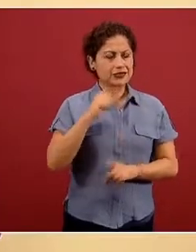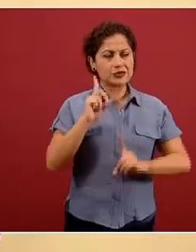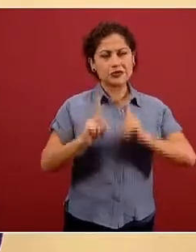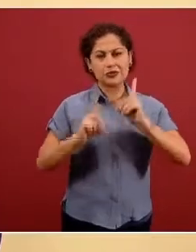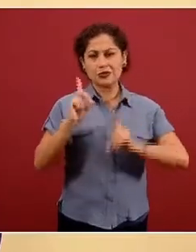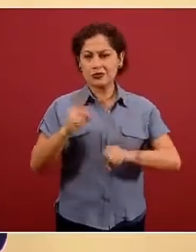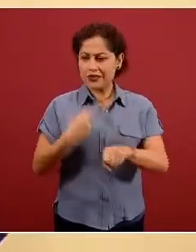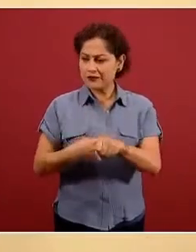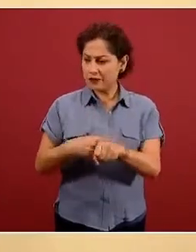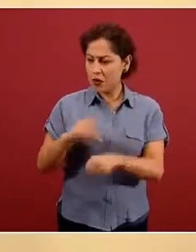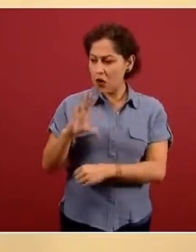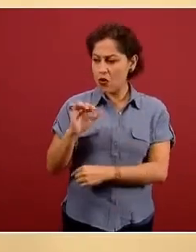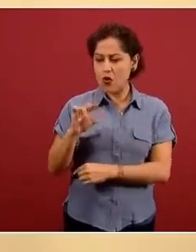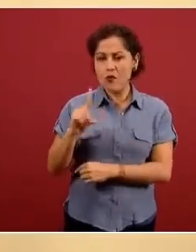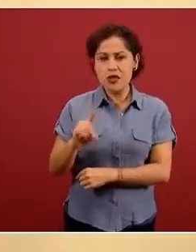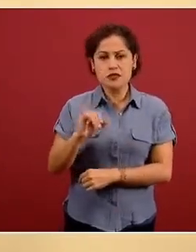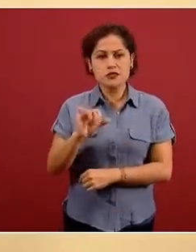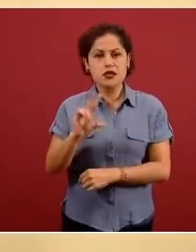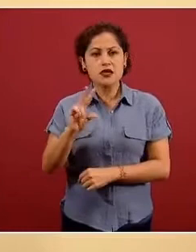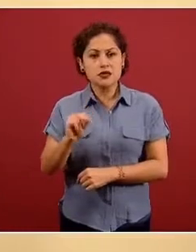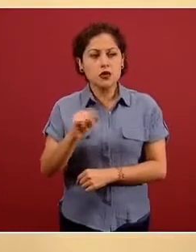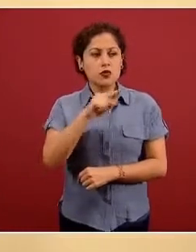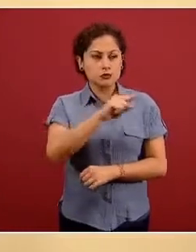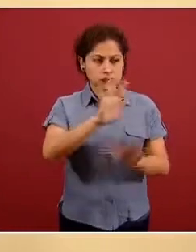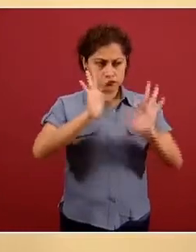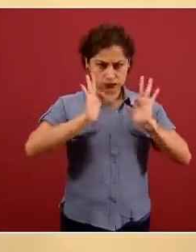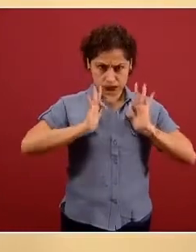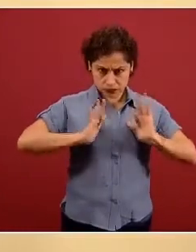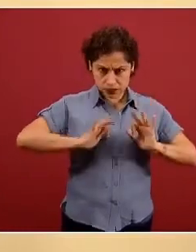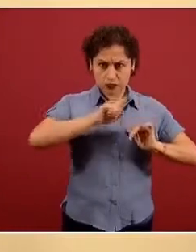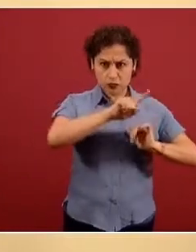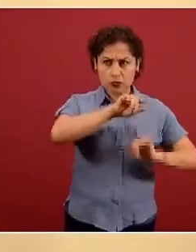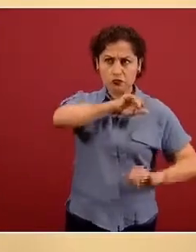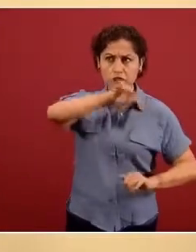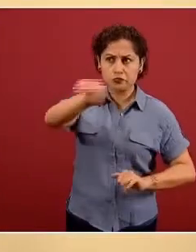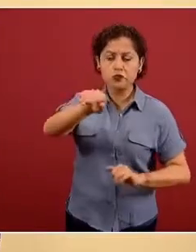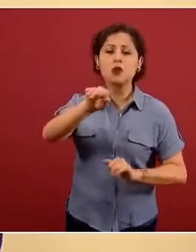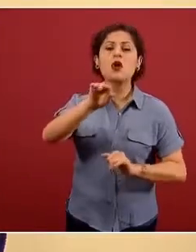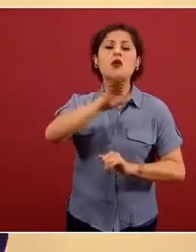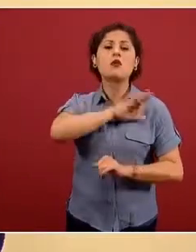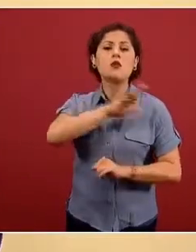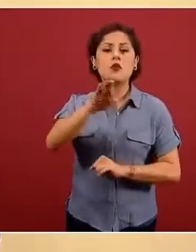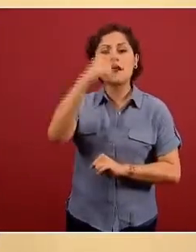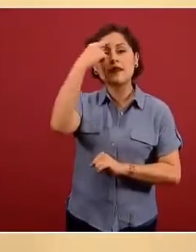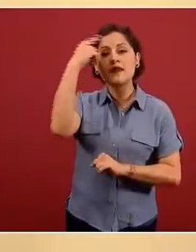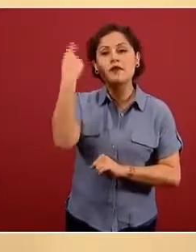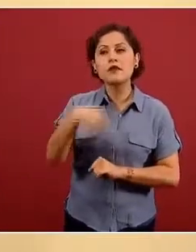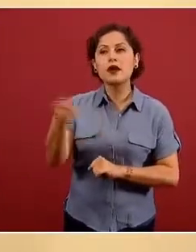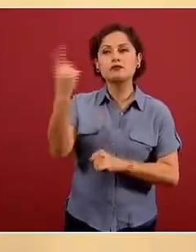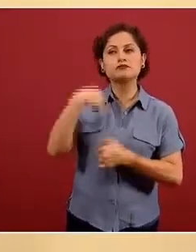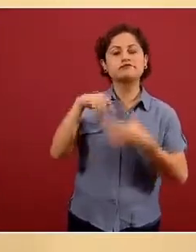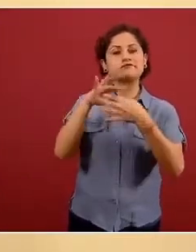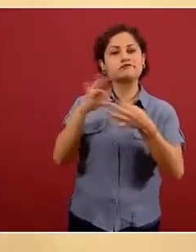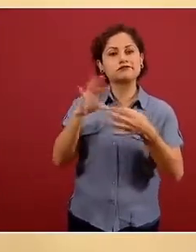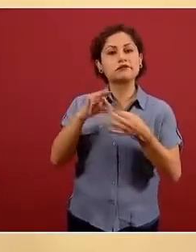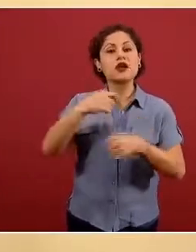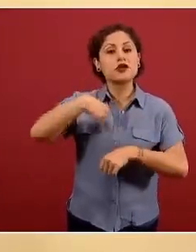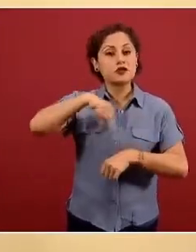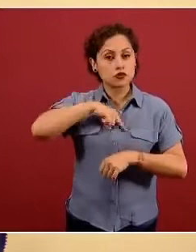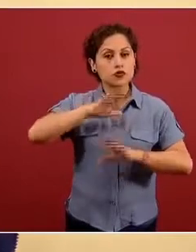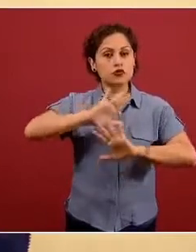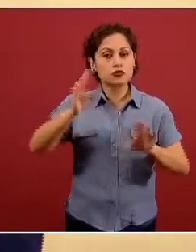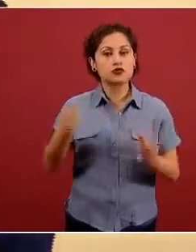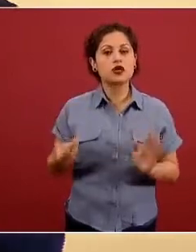su padecimiento, puede acudir a los mecanismos de información que hemos puesto a disposición desde el inicio de la epidemia. El